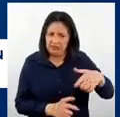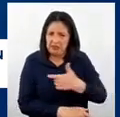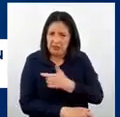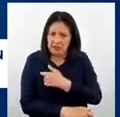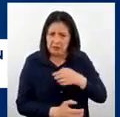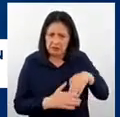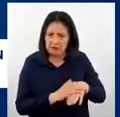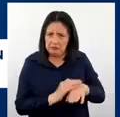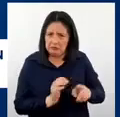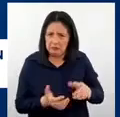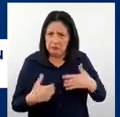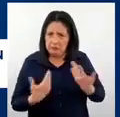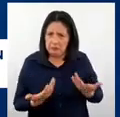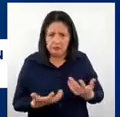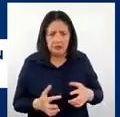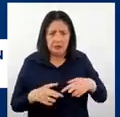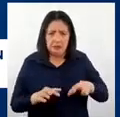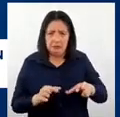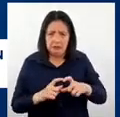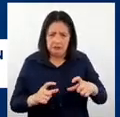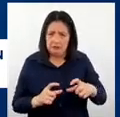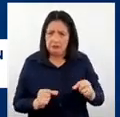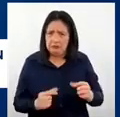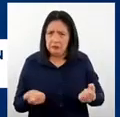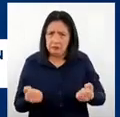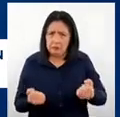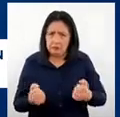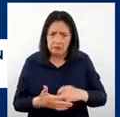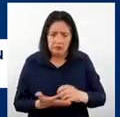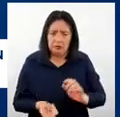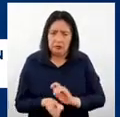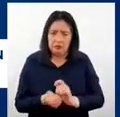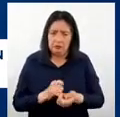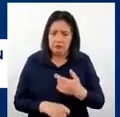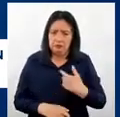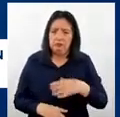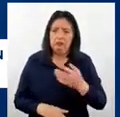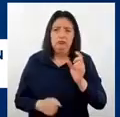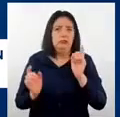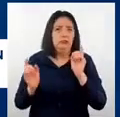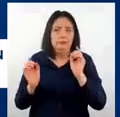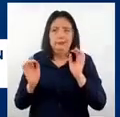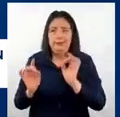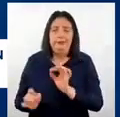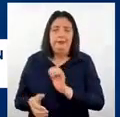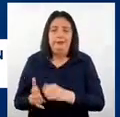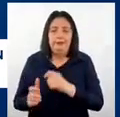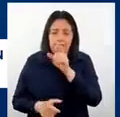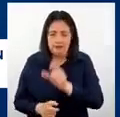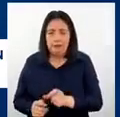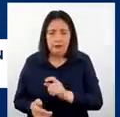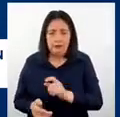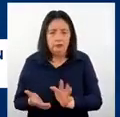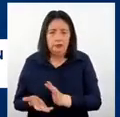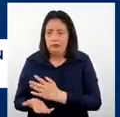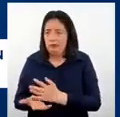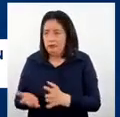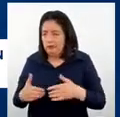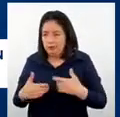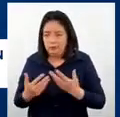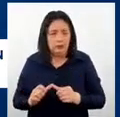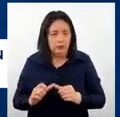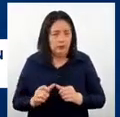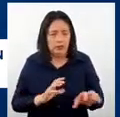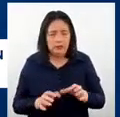no se puede sacar brevete ni renovarlo. La amenaza de muerte civil ya es una realidad para los no